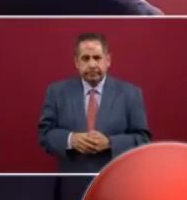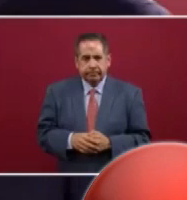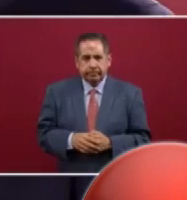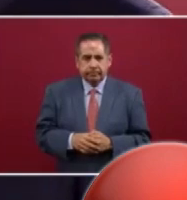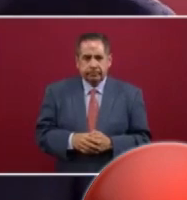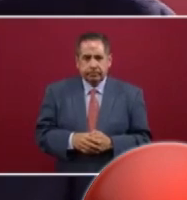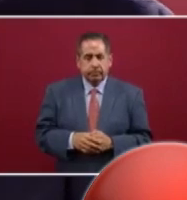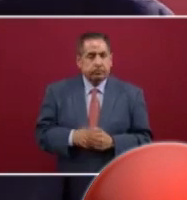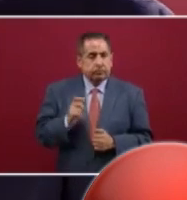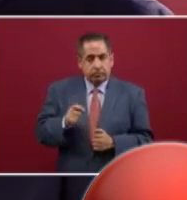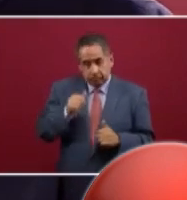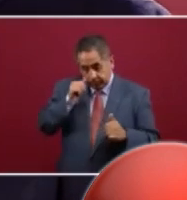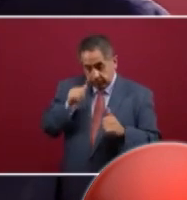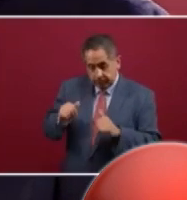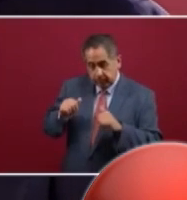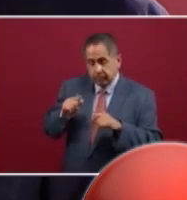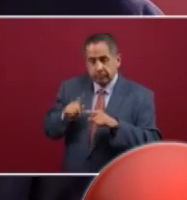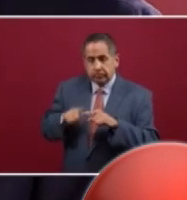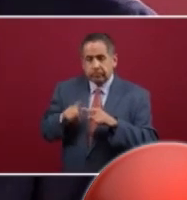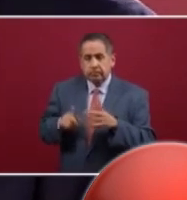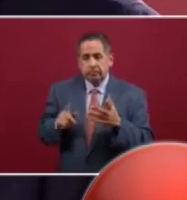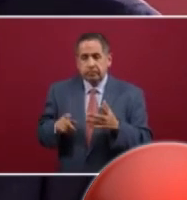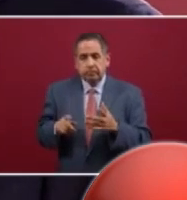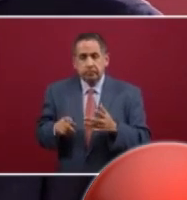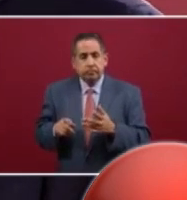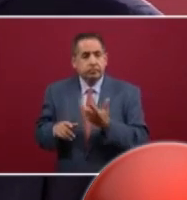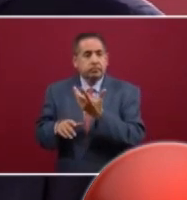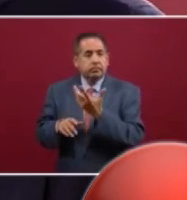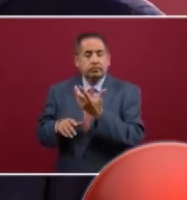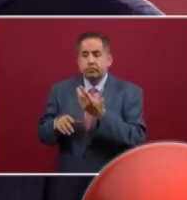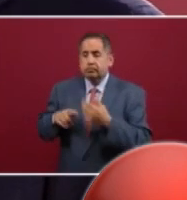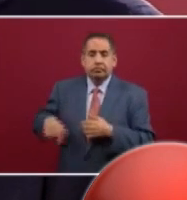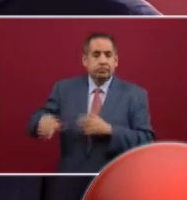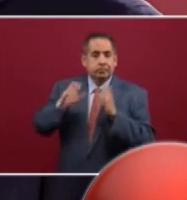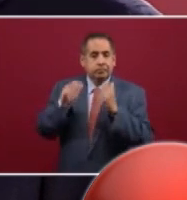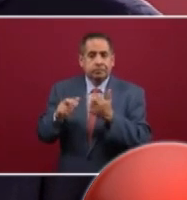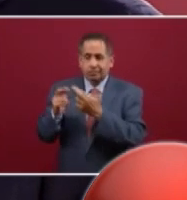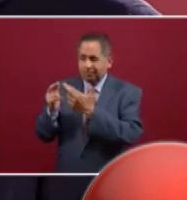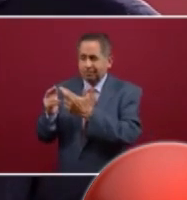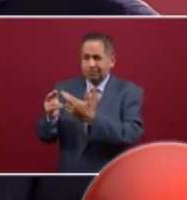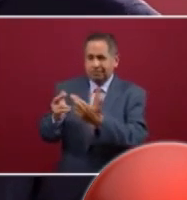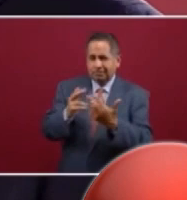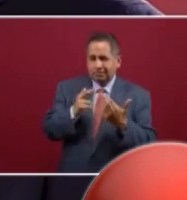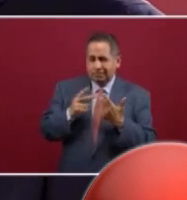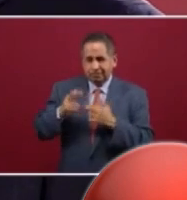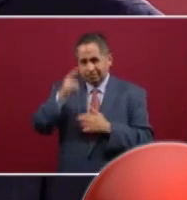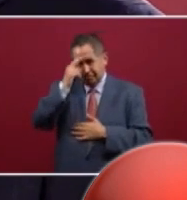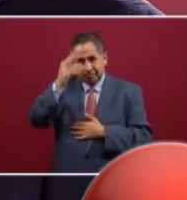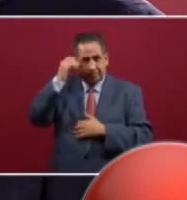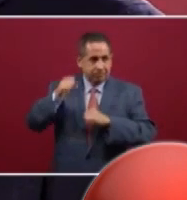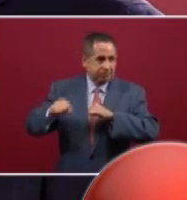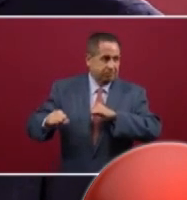de atender a los damnificados de los sismos